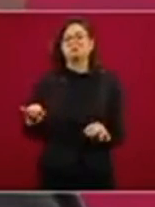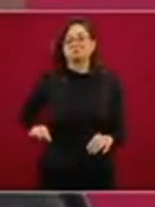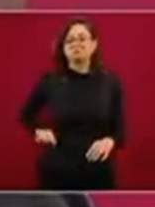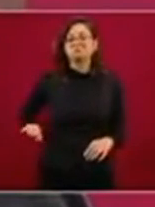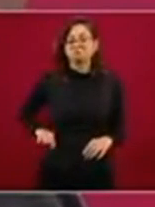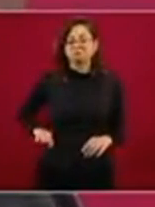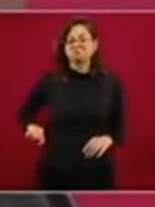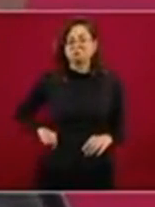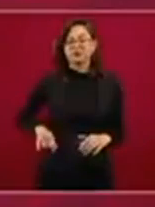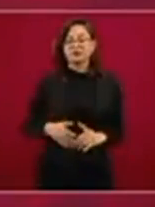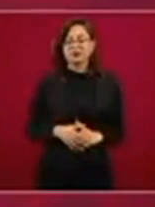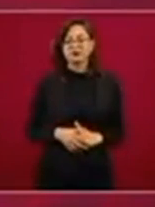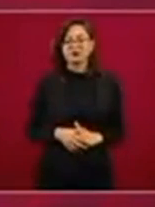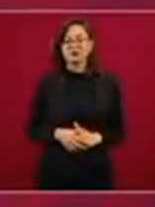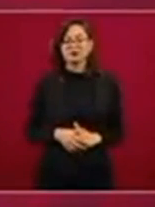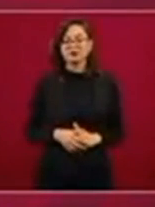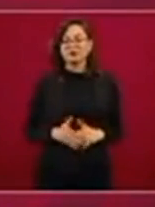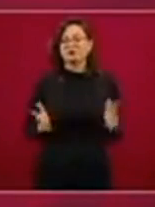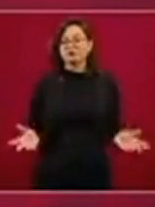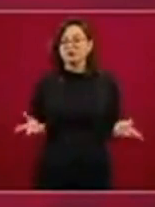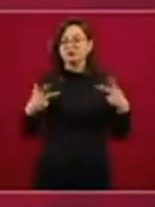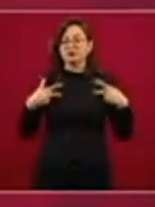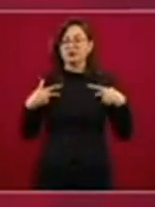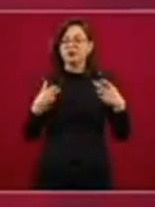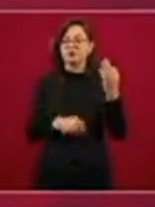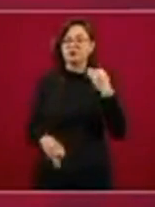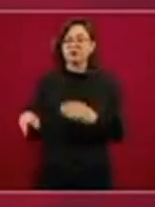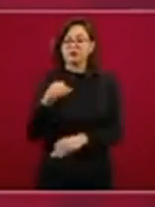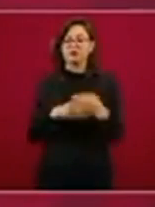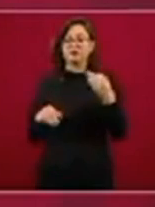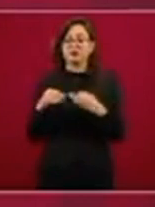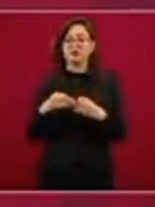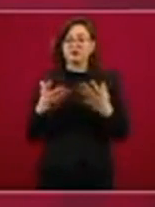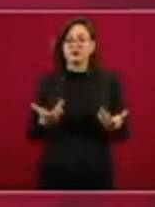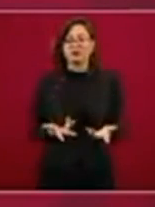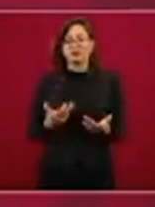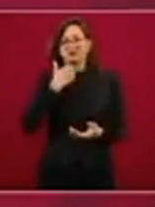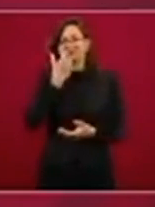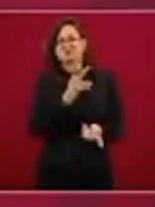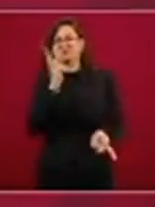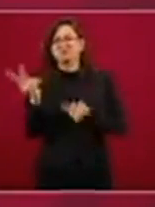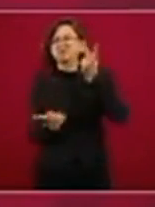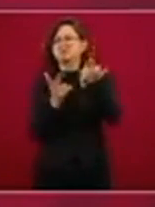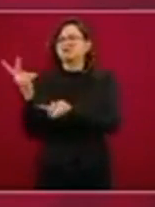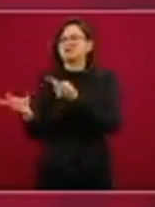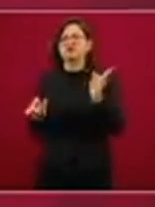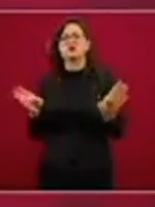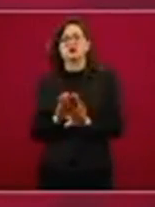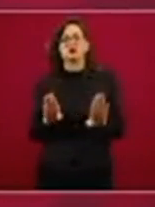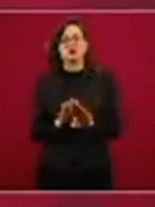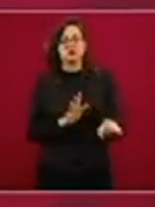interesante que sepamos todos sobre el procedimiento para